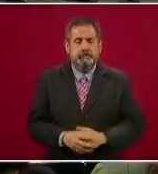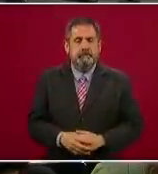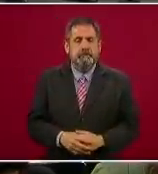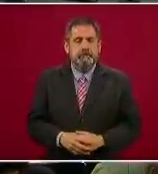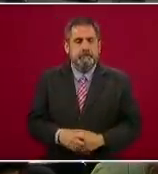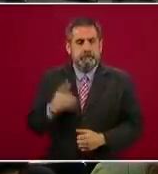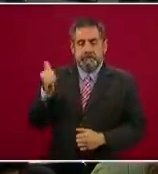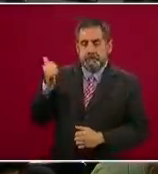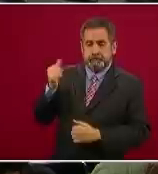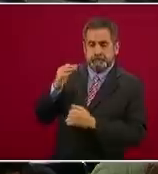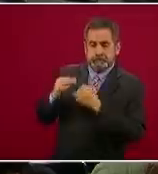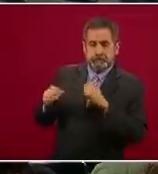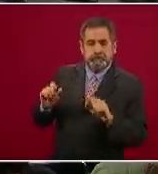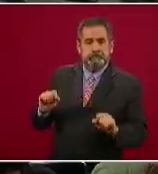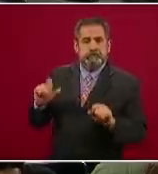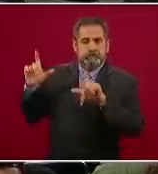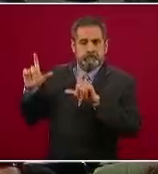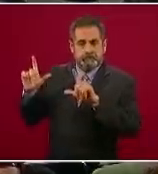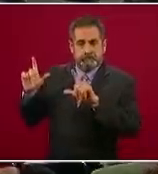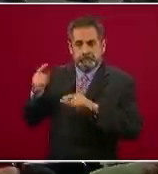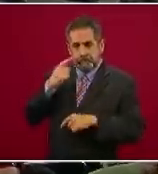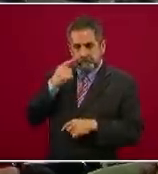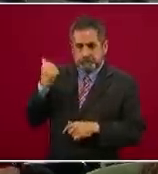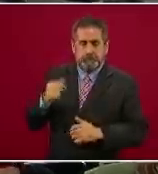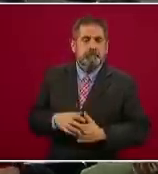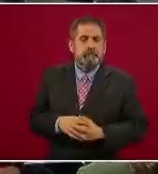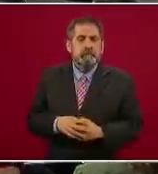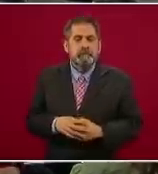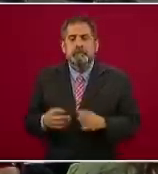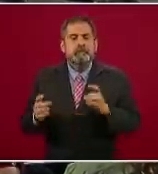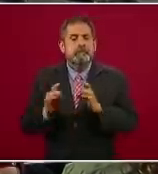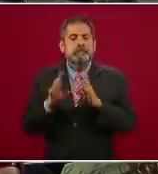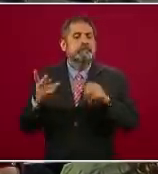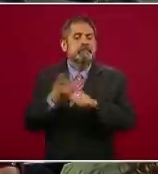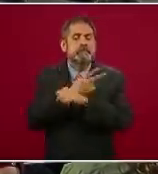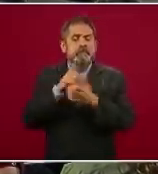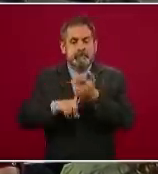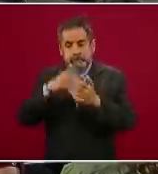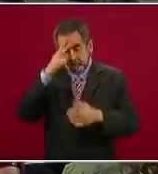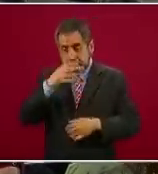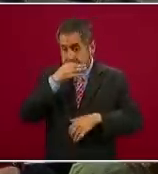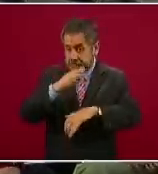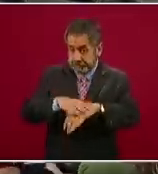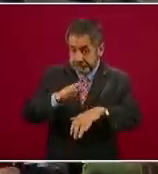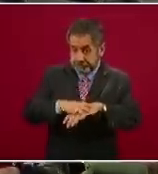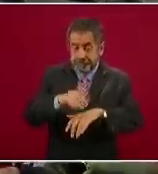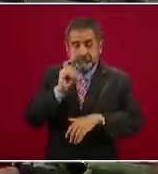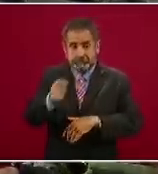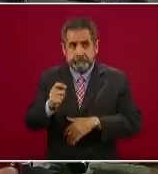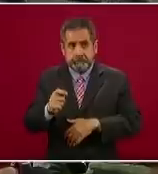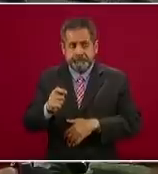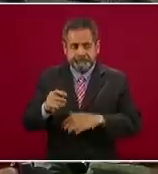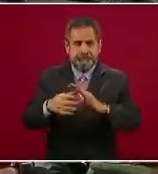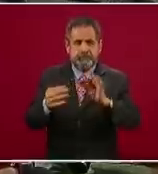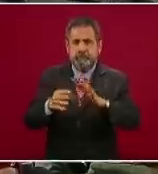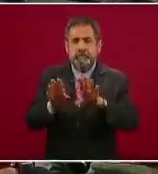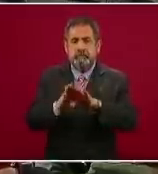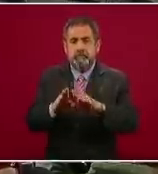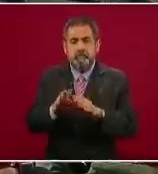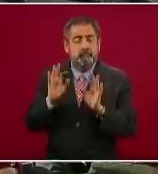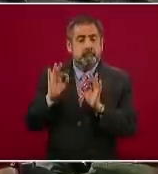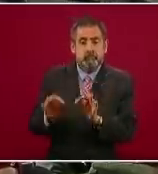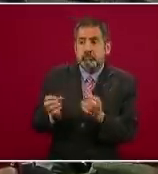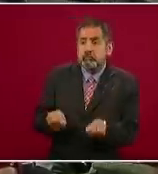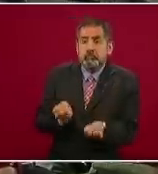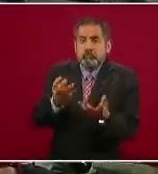la gráfica de la respuesta con los escenarios esperados en México. Aclaro, estos no son números reales, por eso no tiene